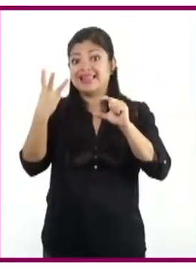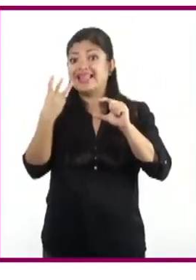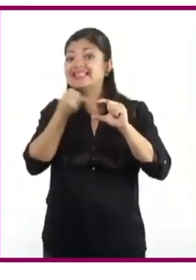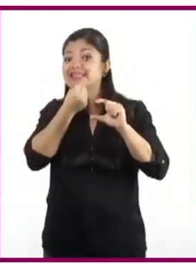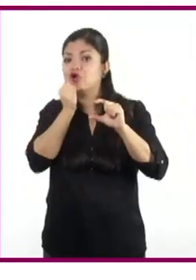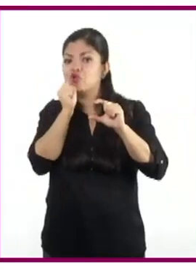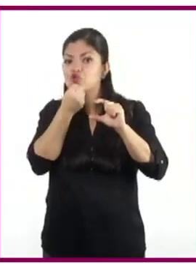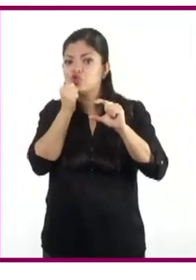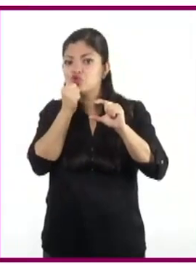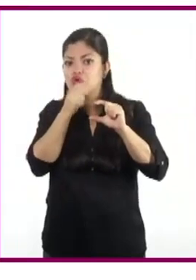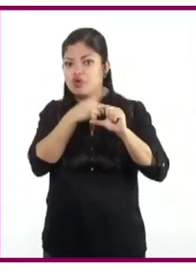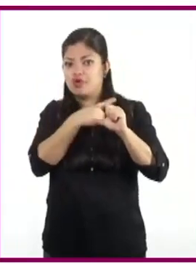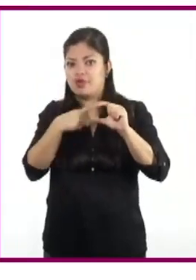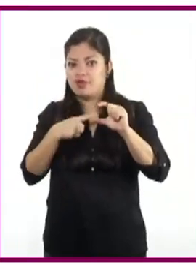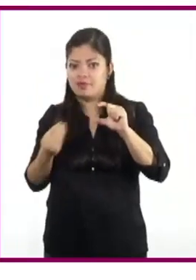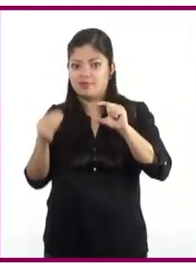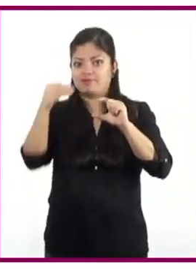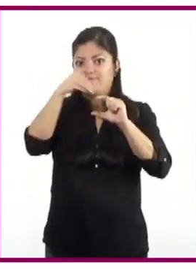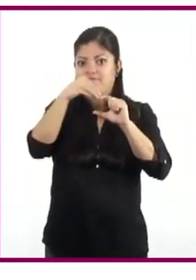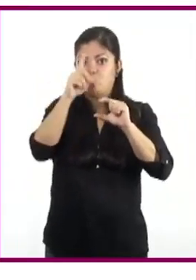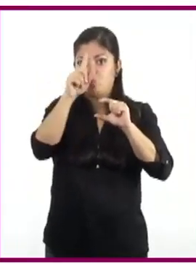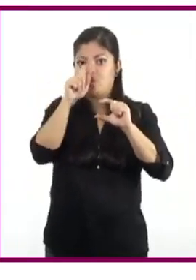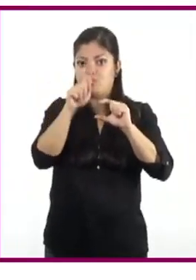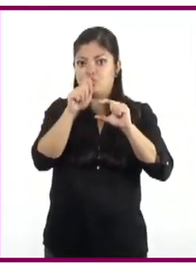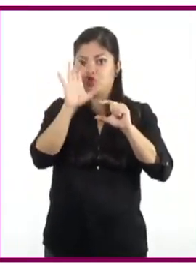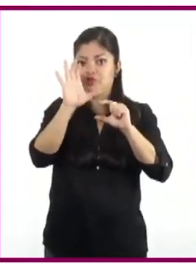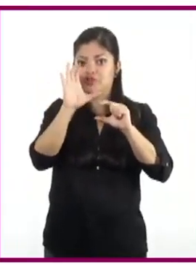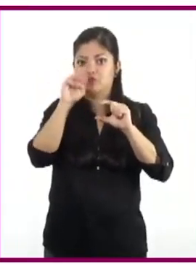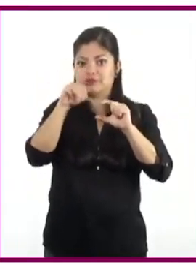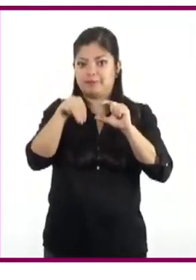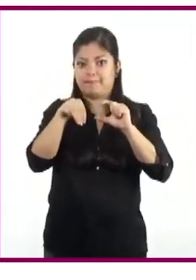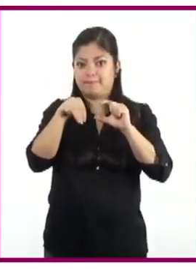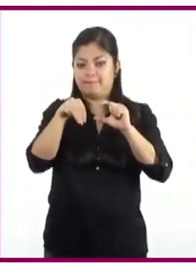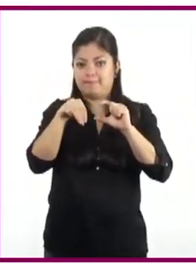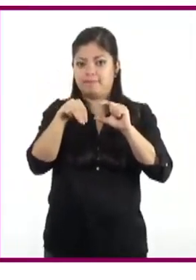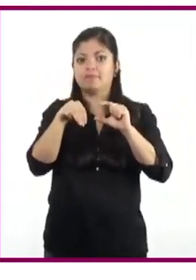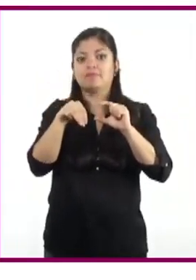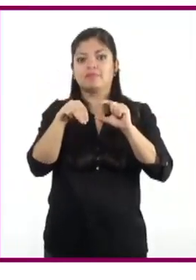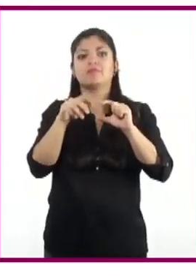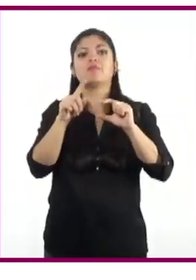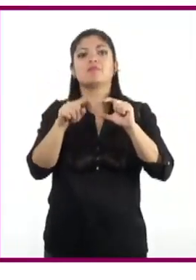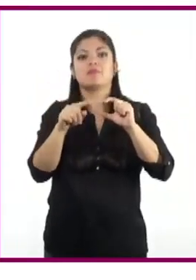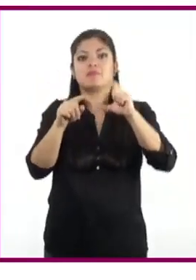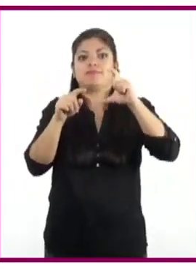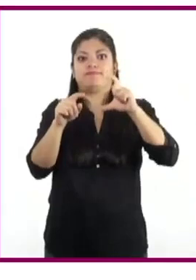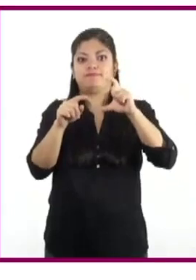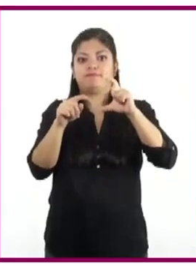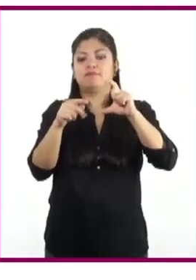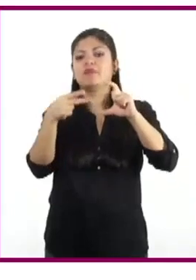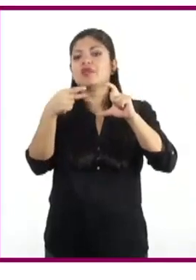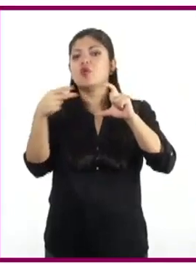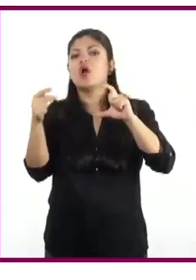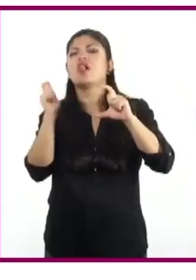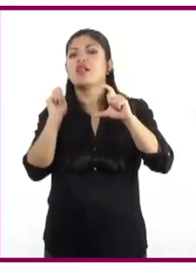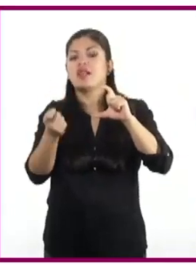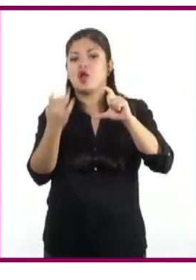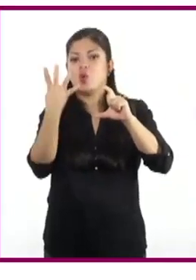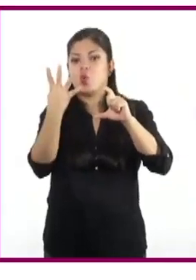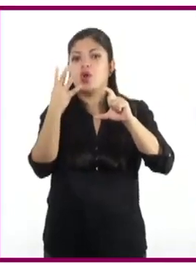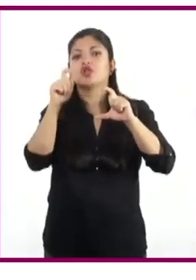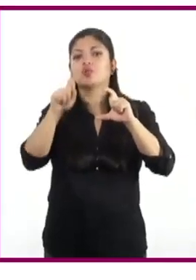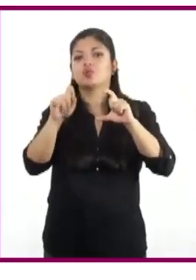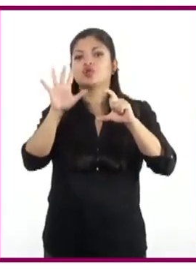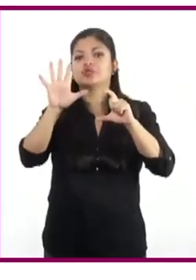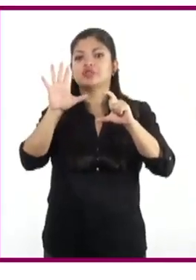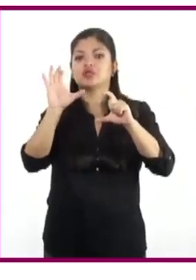segundos se tiene 1.5 centímetros por 3, que es igual a